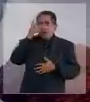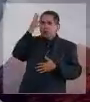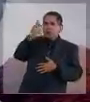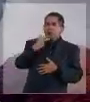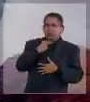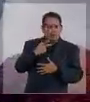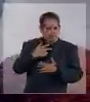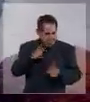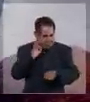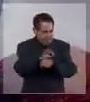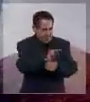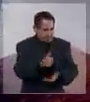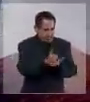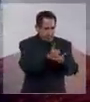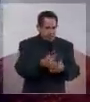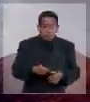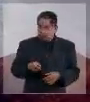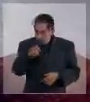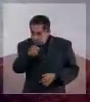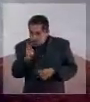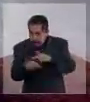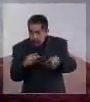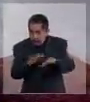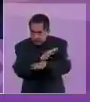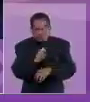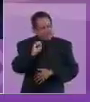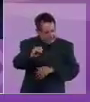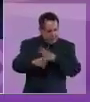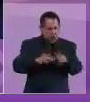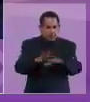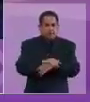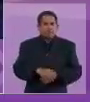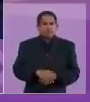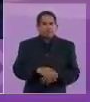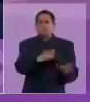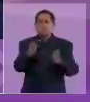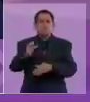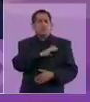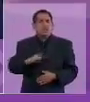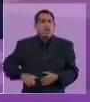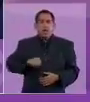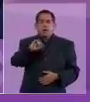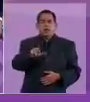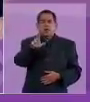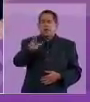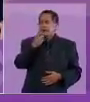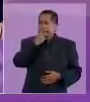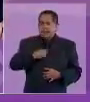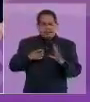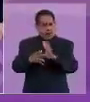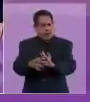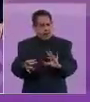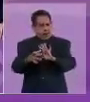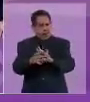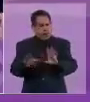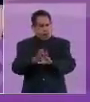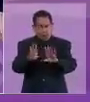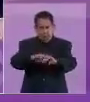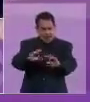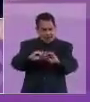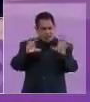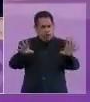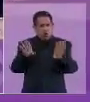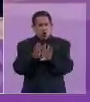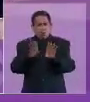Y eso va a cambiar los números. Van a cambiar las cosas. Gracias. Candidato Rodríguez Calderón, usted al contrario dice, acabemos con todos menos con algunos muy claros, que